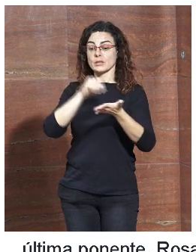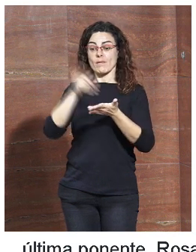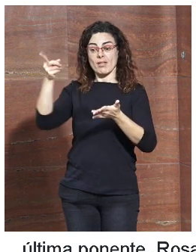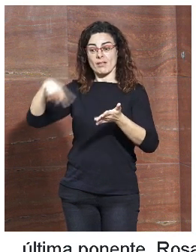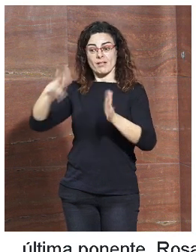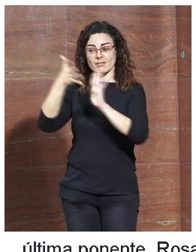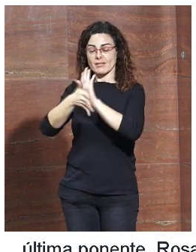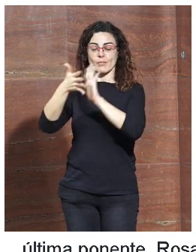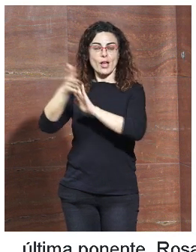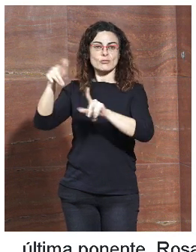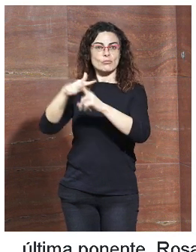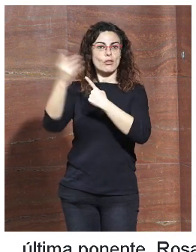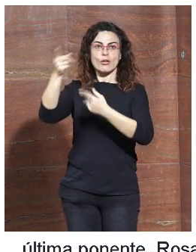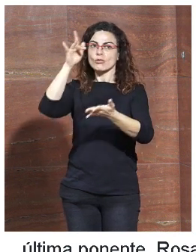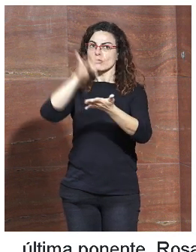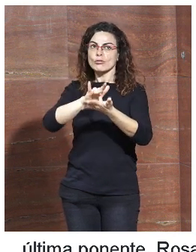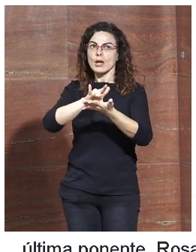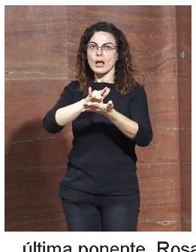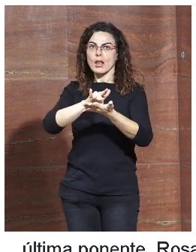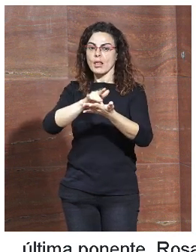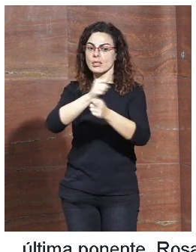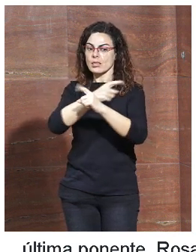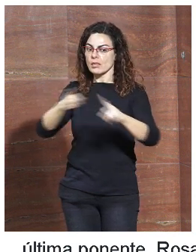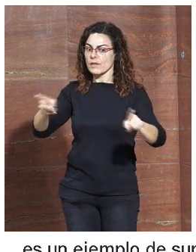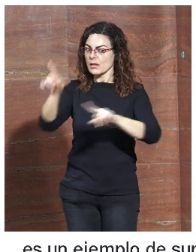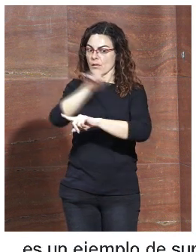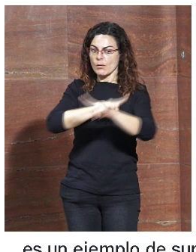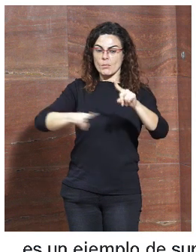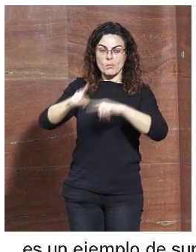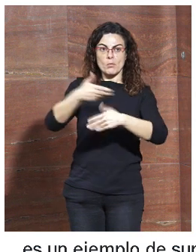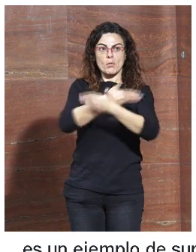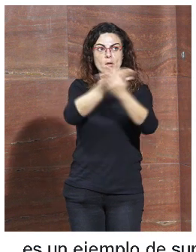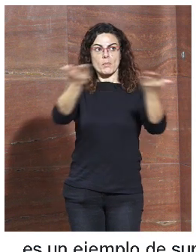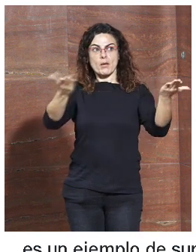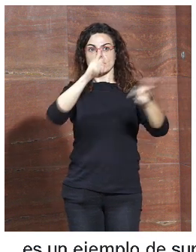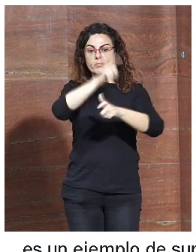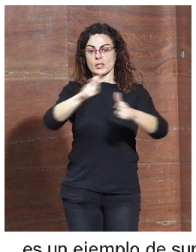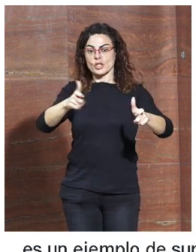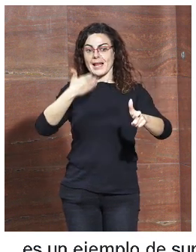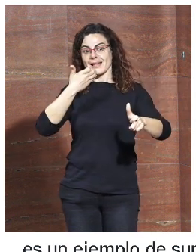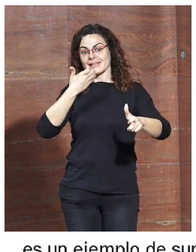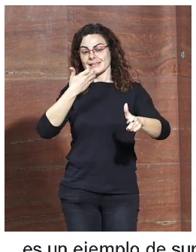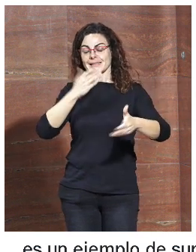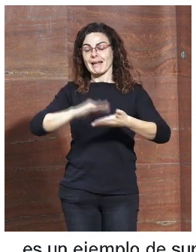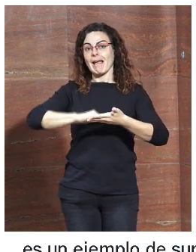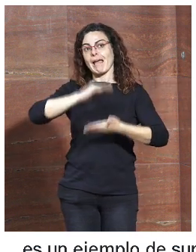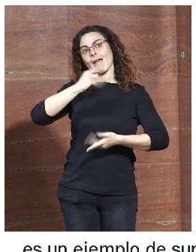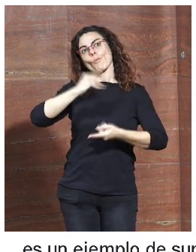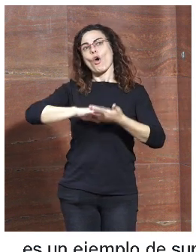explicado, que no tiene nada que ver con otros problemas que tenemos la gente a medida que vamos perdiendo